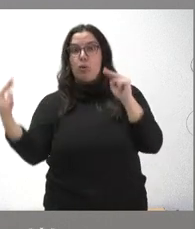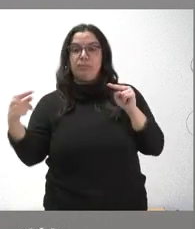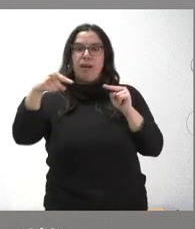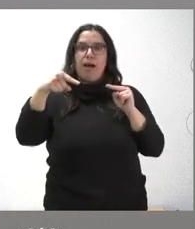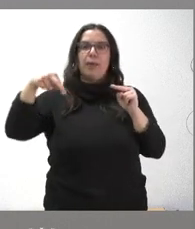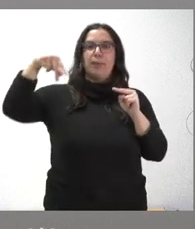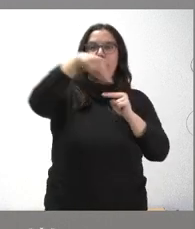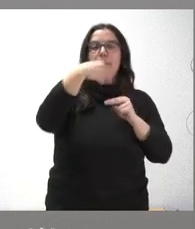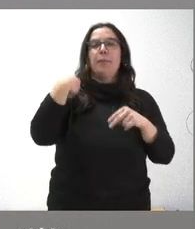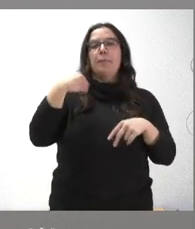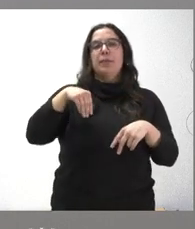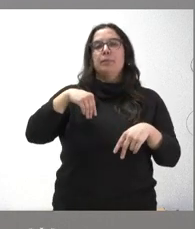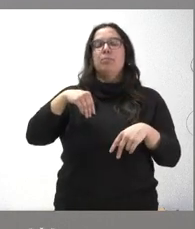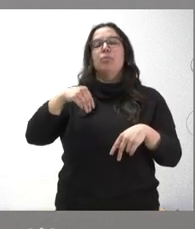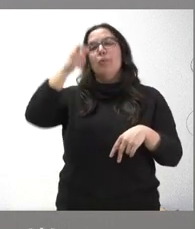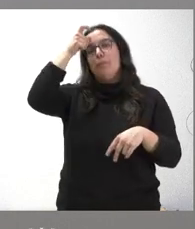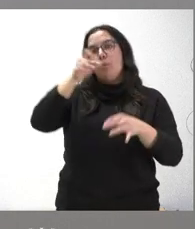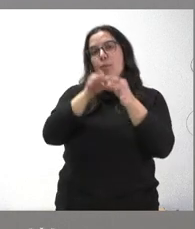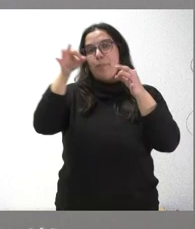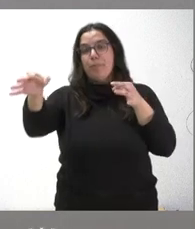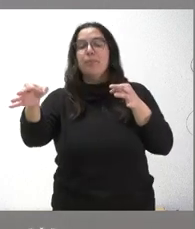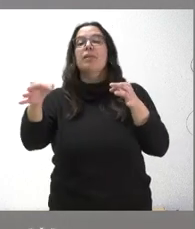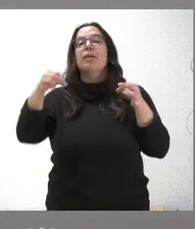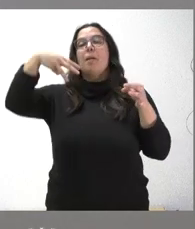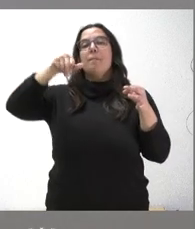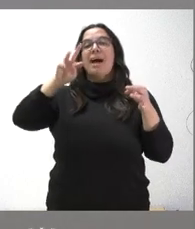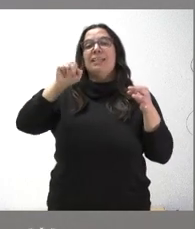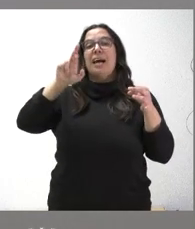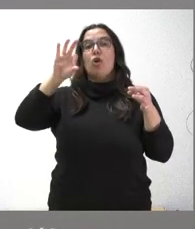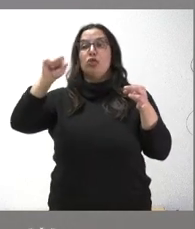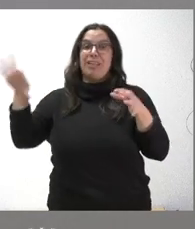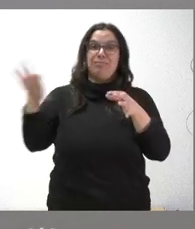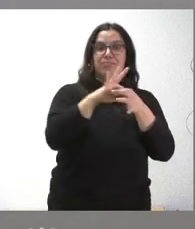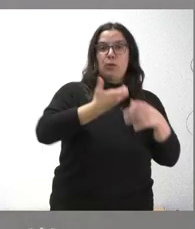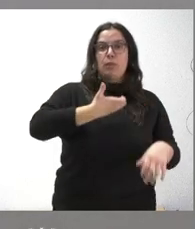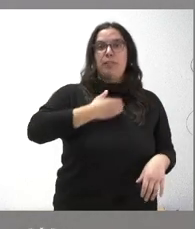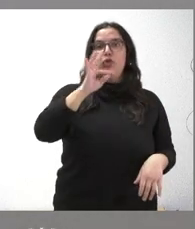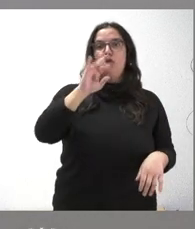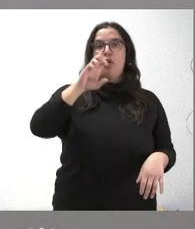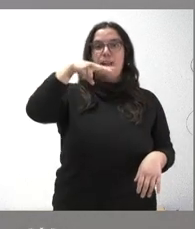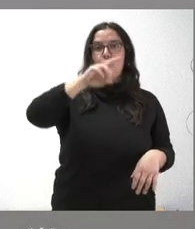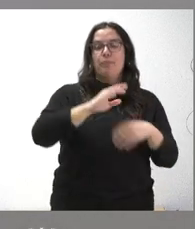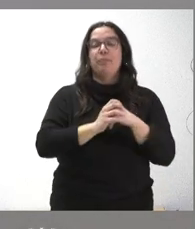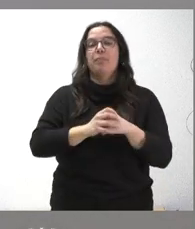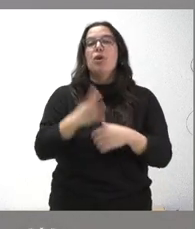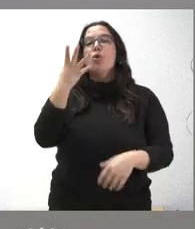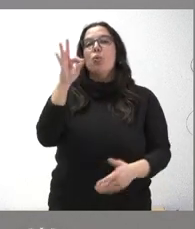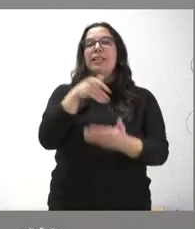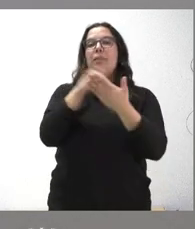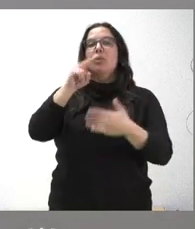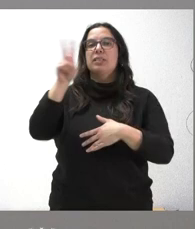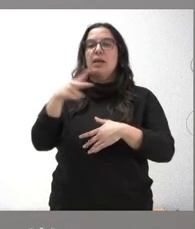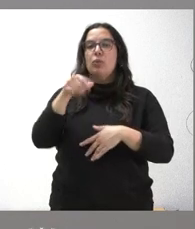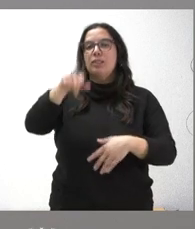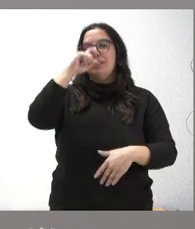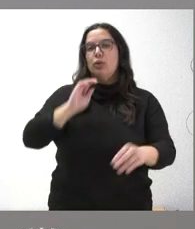matarrosa del sil que es una entidad local menor perteneciente al municipio de toreno 40 millones de euros se destinará